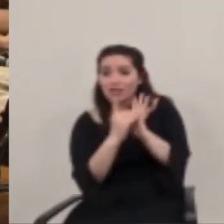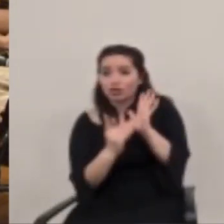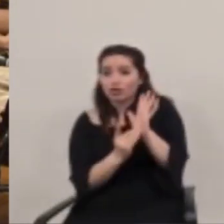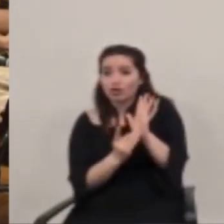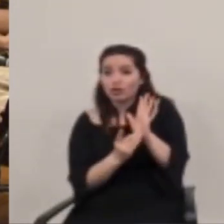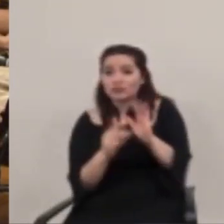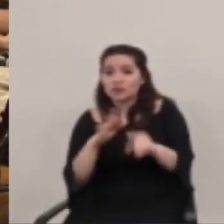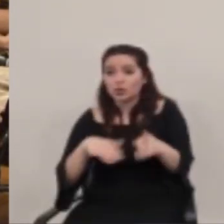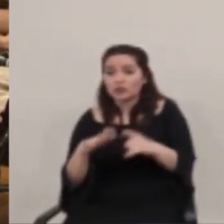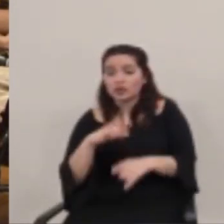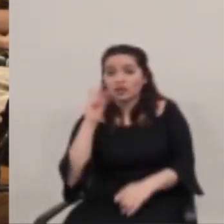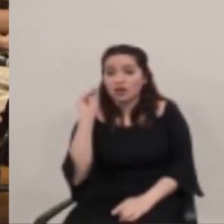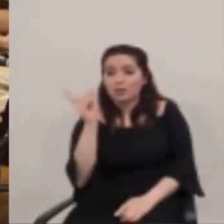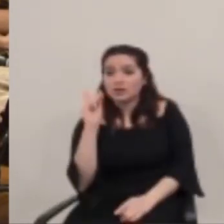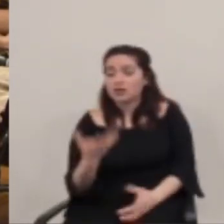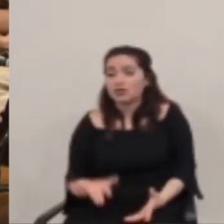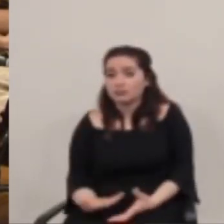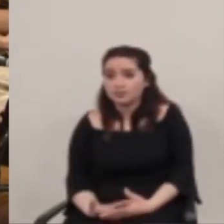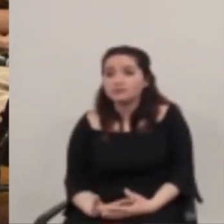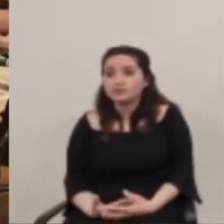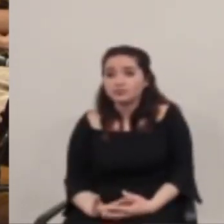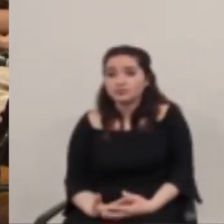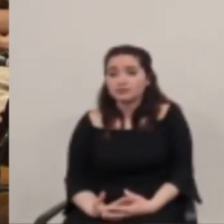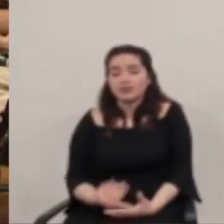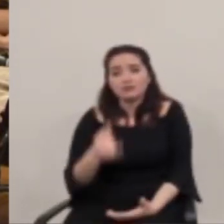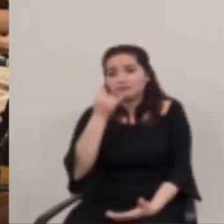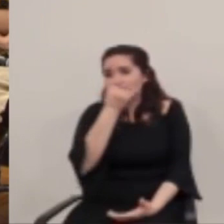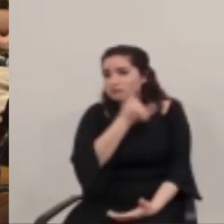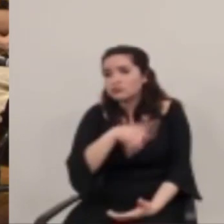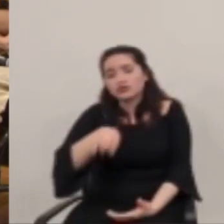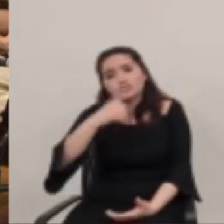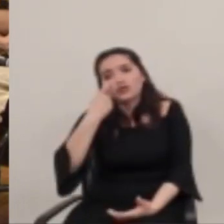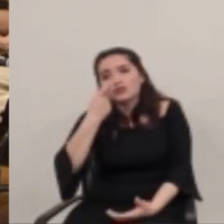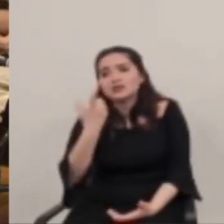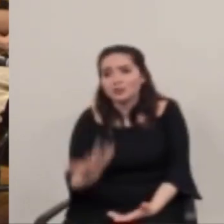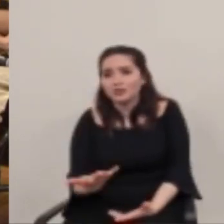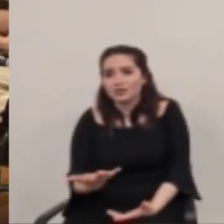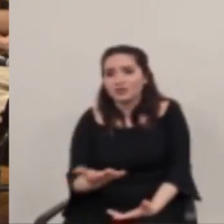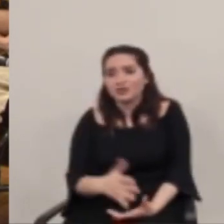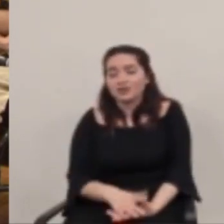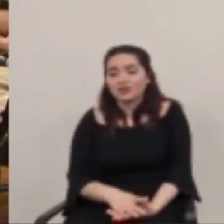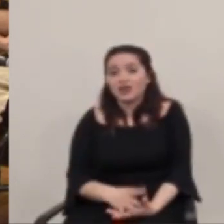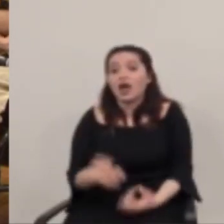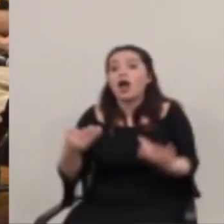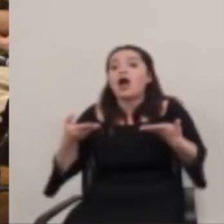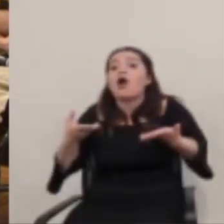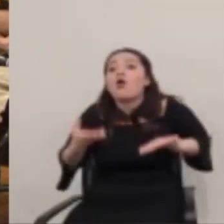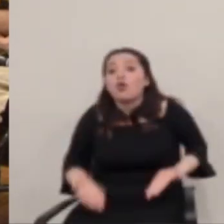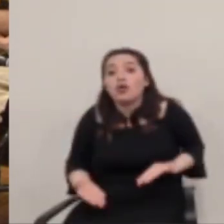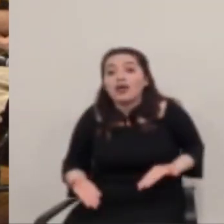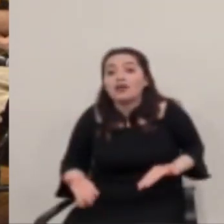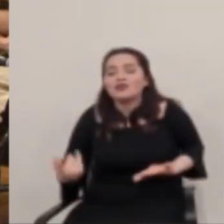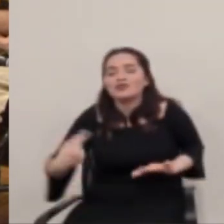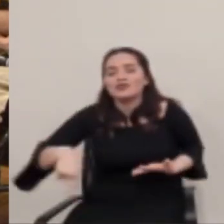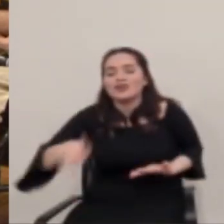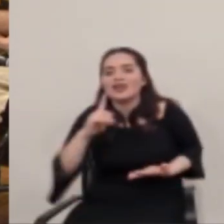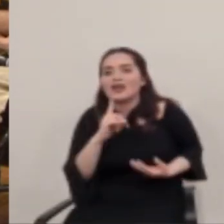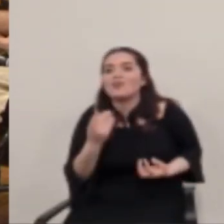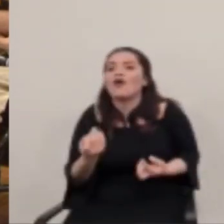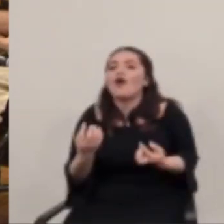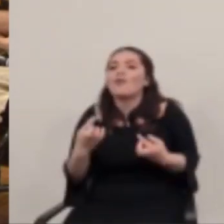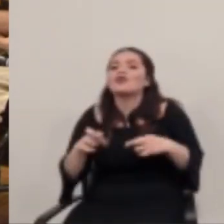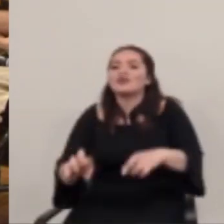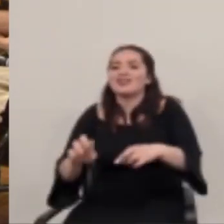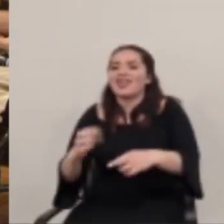discapacidad demuestran categóricamente lo contrario. Nosotros hace rato que estamos acá. Y la gracia es que ahora tengamos la posibilidad de entregar los apoyos para que las